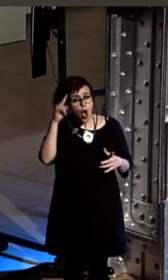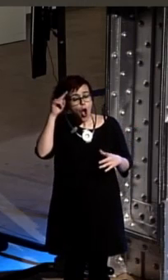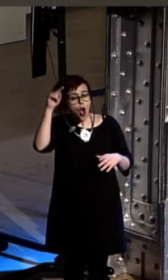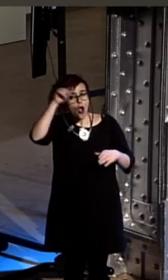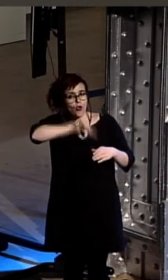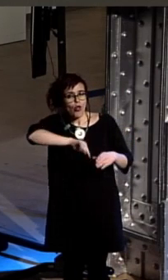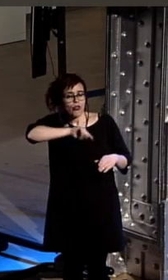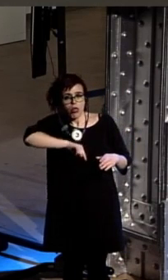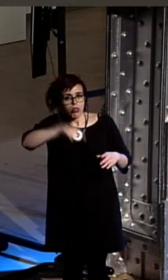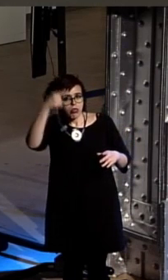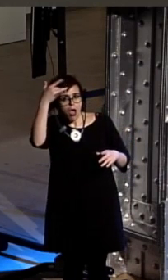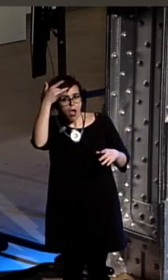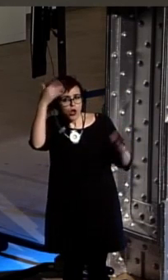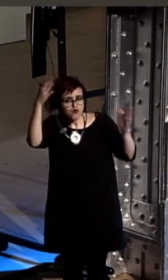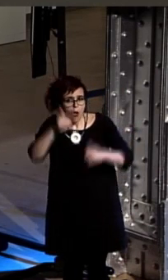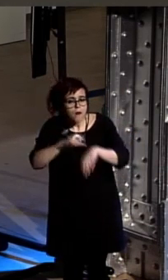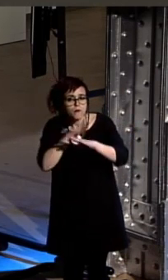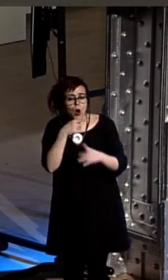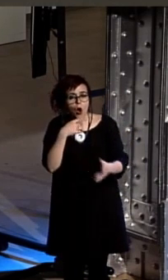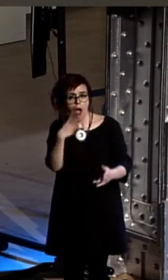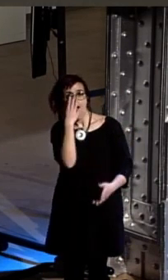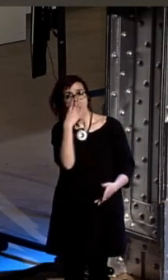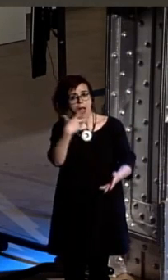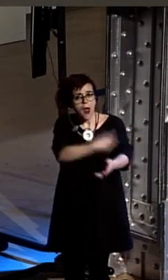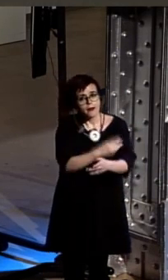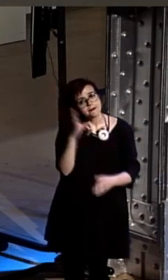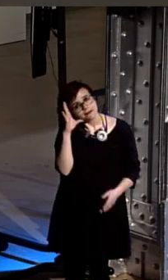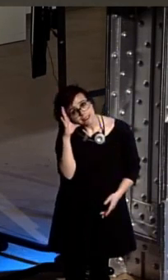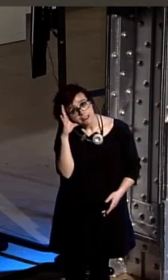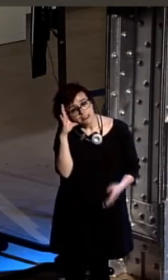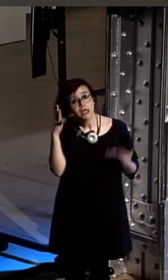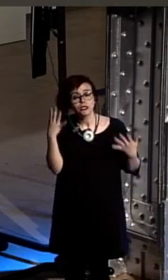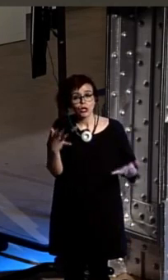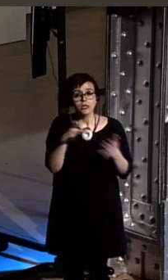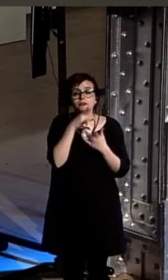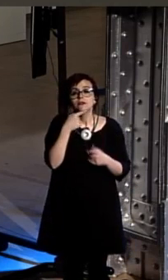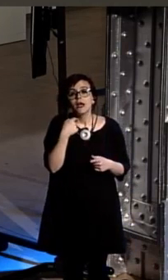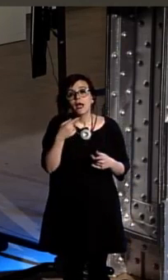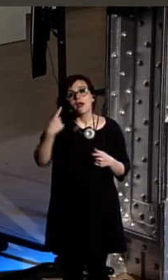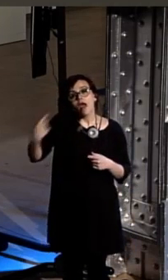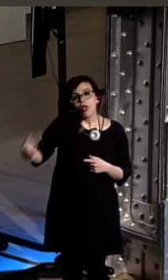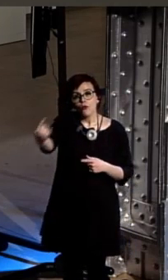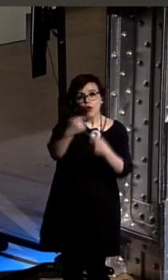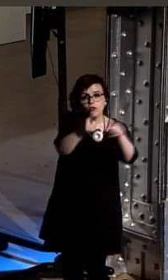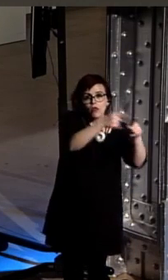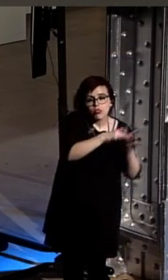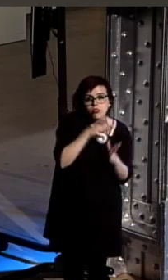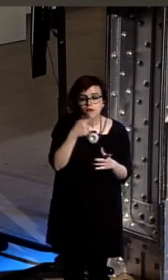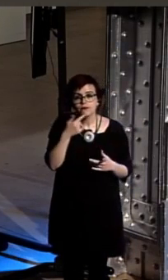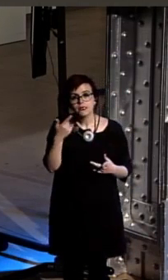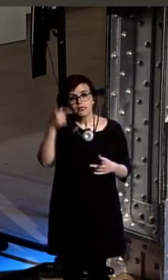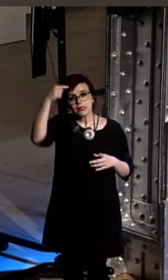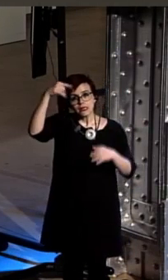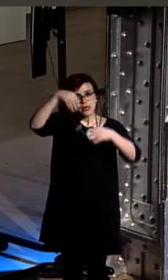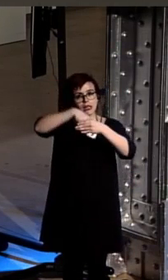Creo que nosotros tenemos implícita y flotando la idea, y ahí respondo un poco a tu pregunta de qué es lo que nos hace distintos, es como cada uno representa y reconstruye